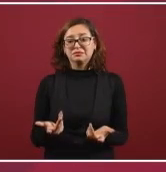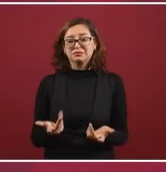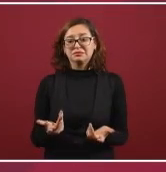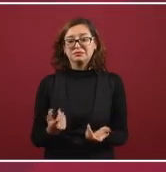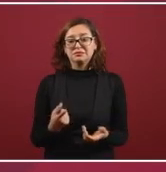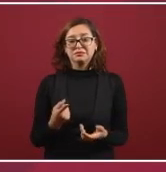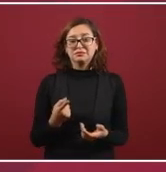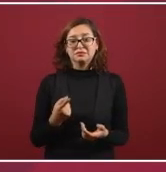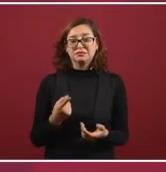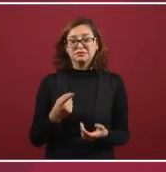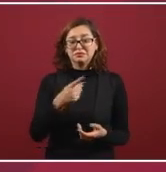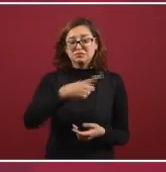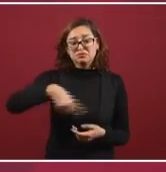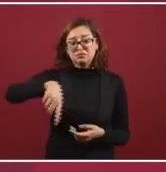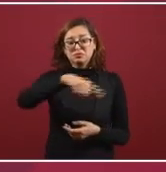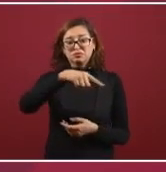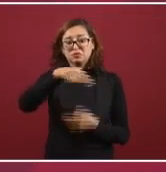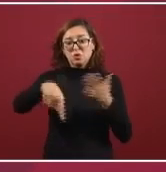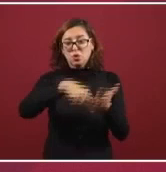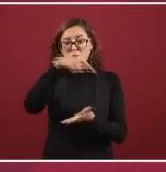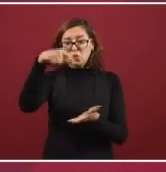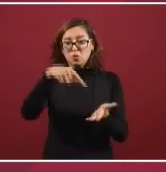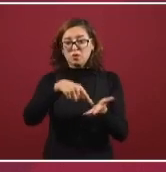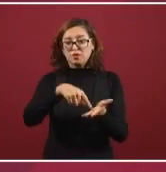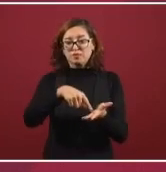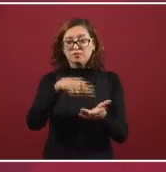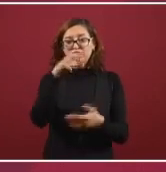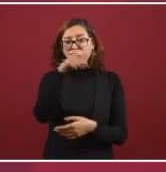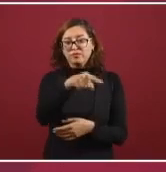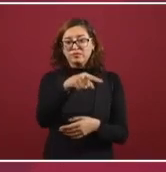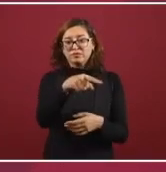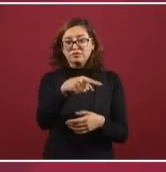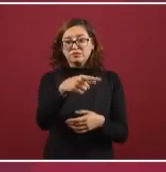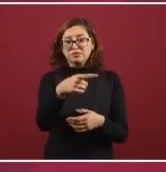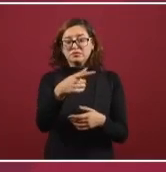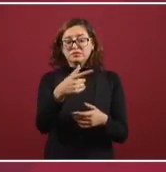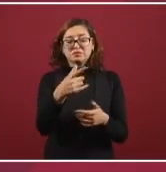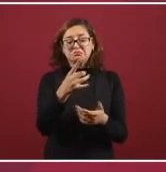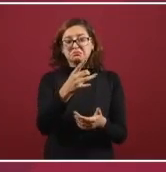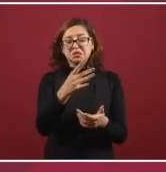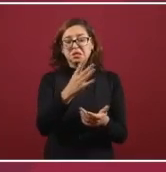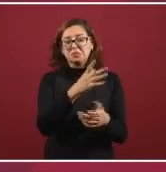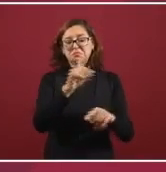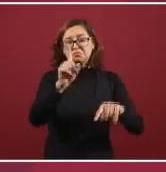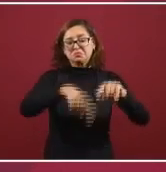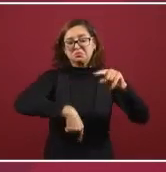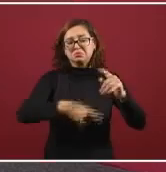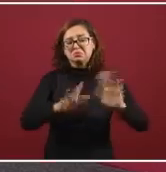una parte que se usaba, nada más va a quedar el despacho